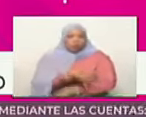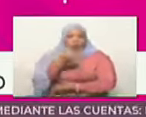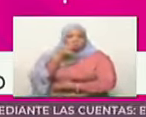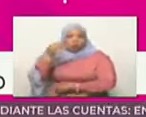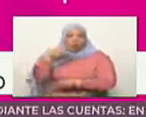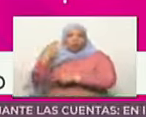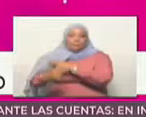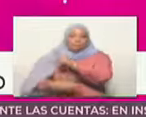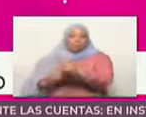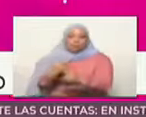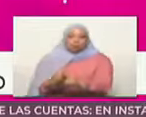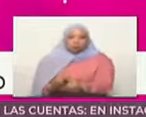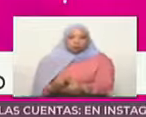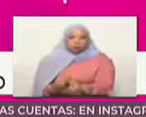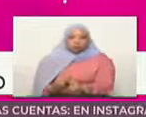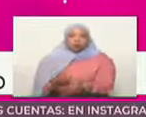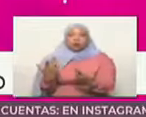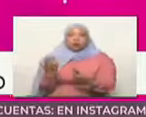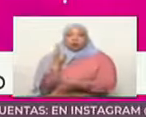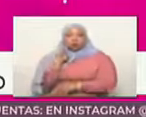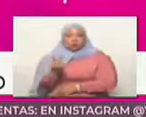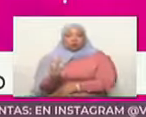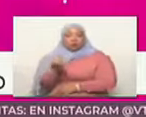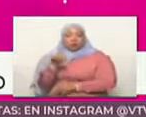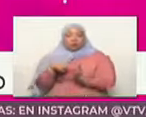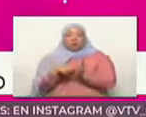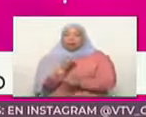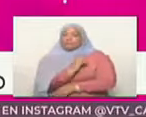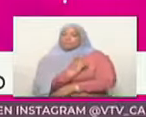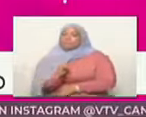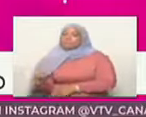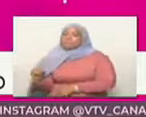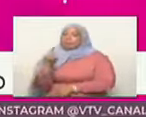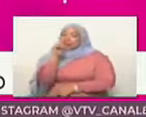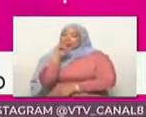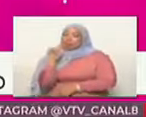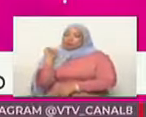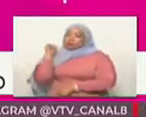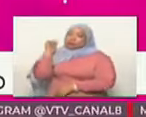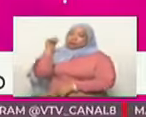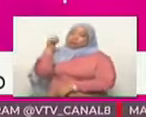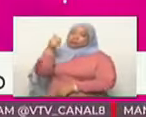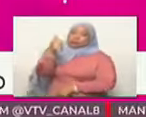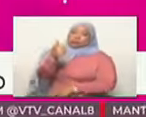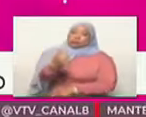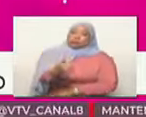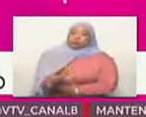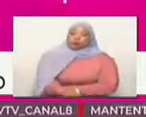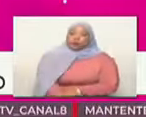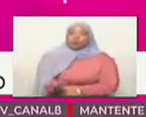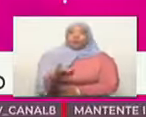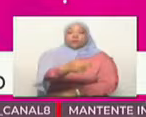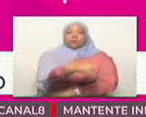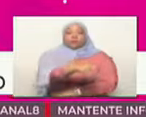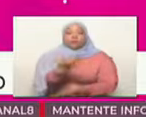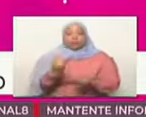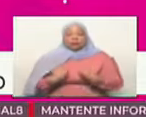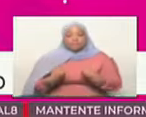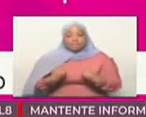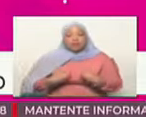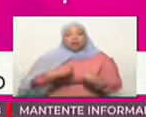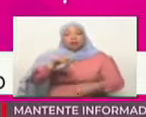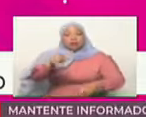humana, persona, para que ustedes vean, milenaria. Los Guarao, que están en las costas nuestras, los